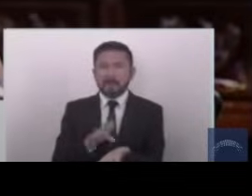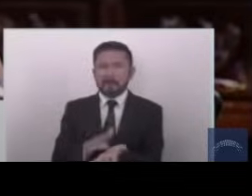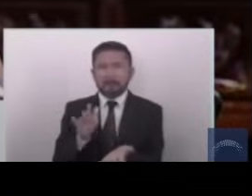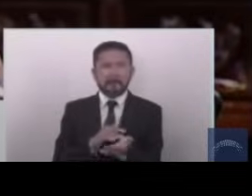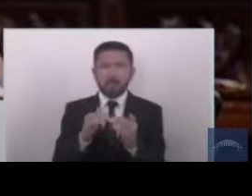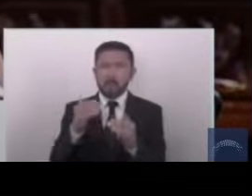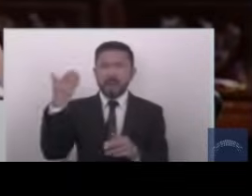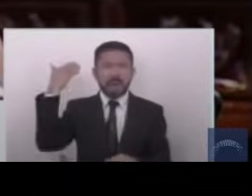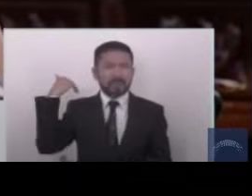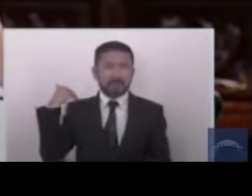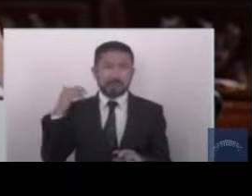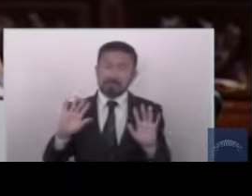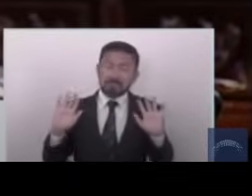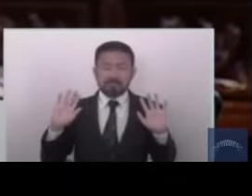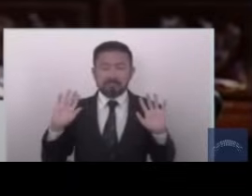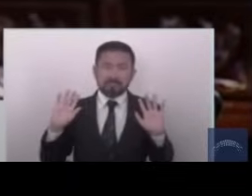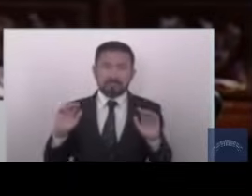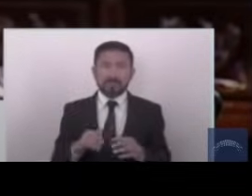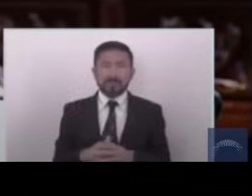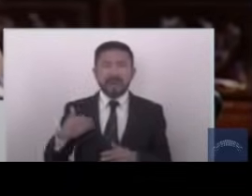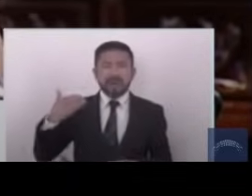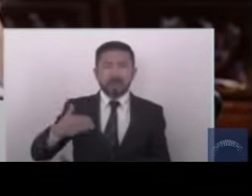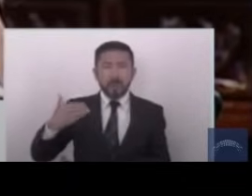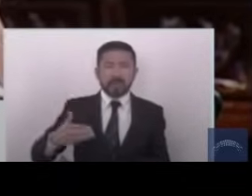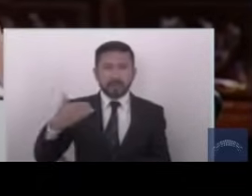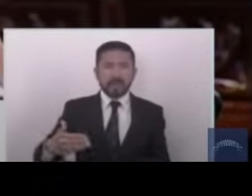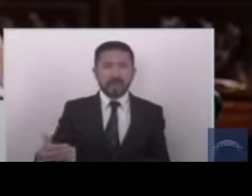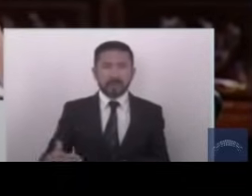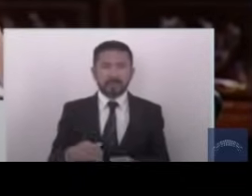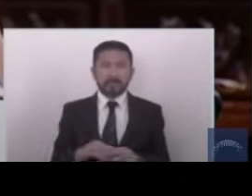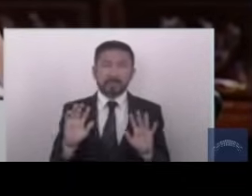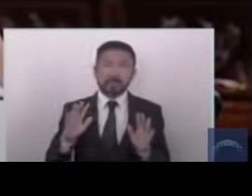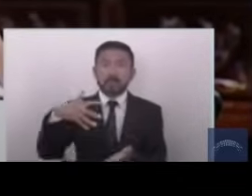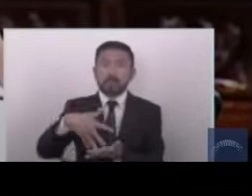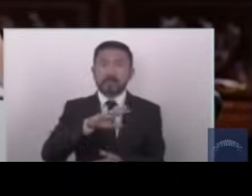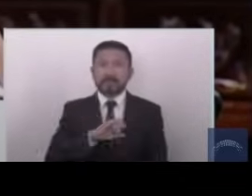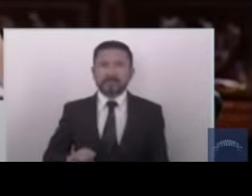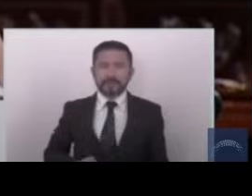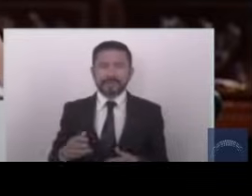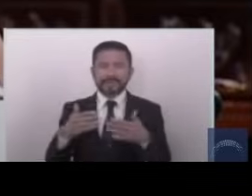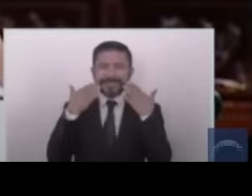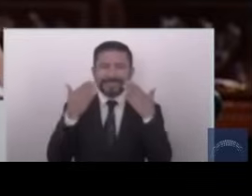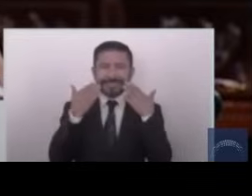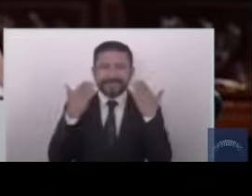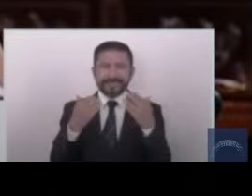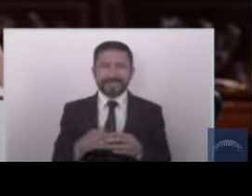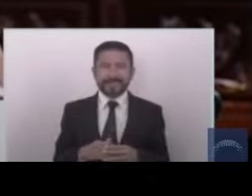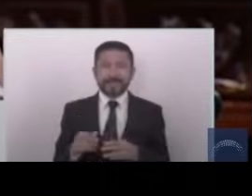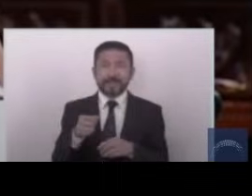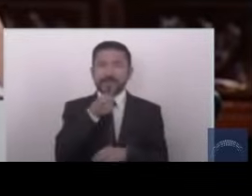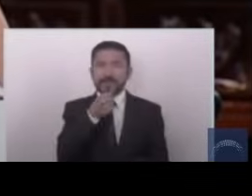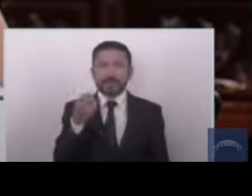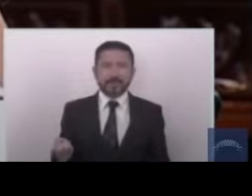hicieron por tanto tiempo por tantos años mientras los salvadoreños estamos felices de verdad por esta